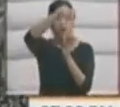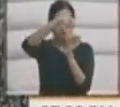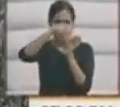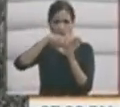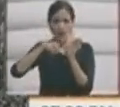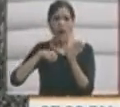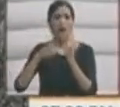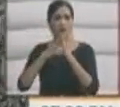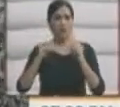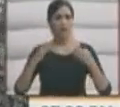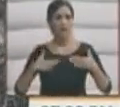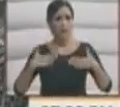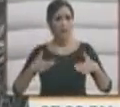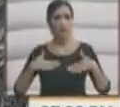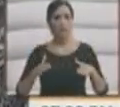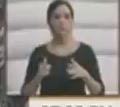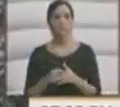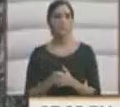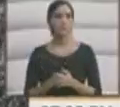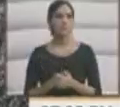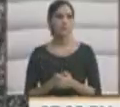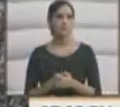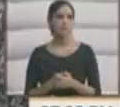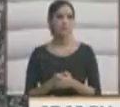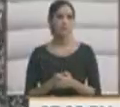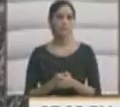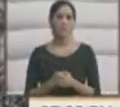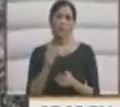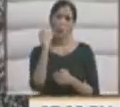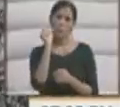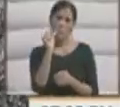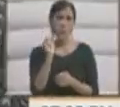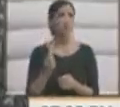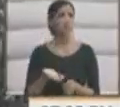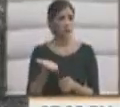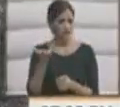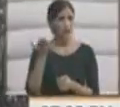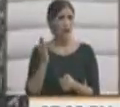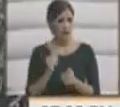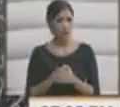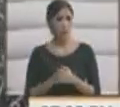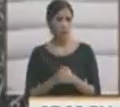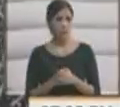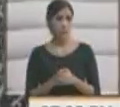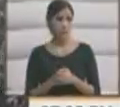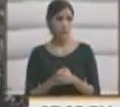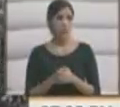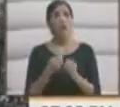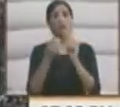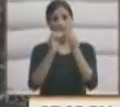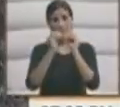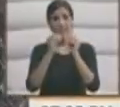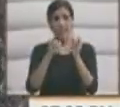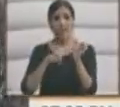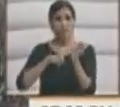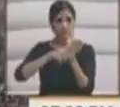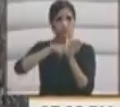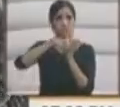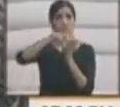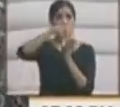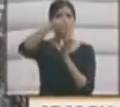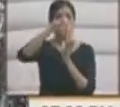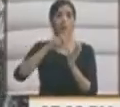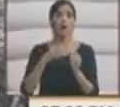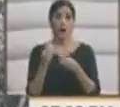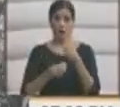tranquilos. Yo pienso que está un poquito caro, un caro, ¿viste? Tienen que arreglar esa escalera primeramente. Del